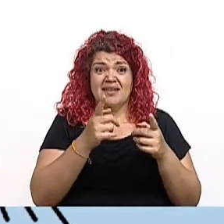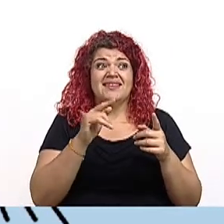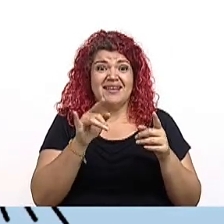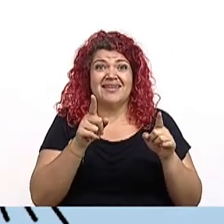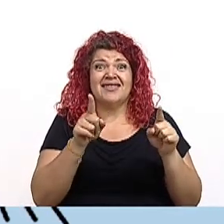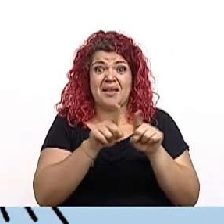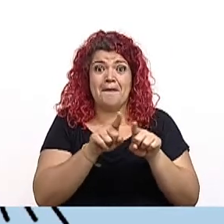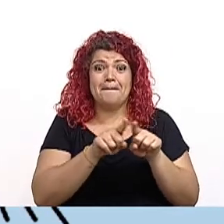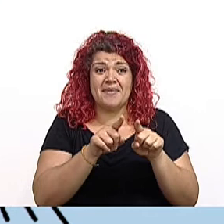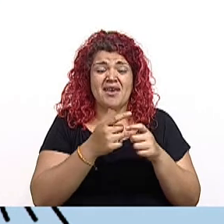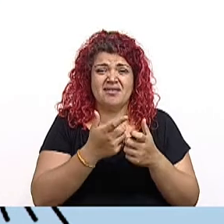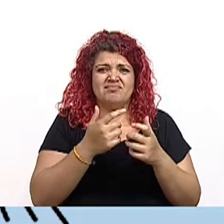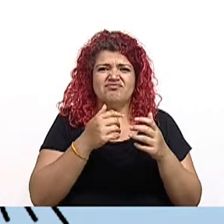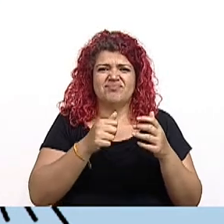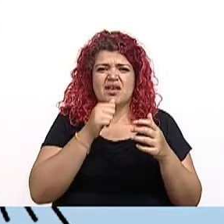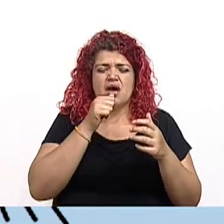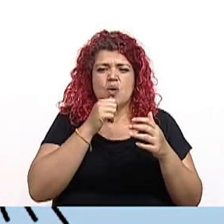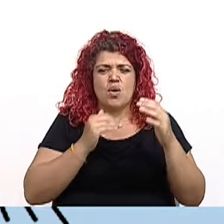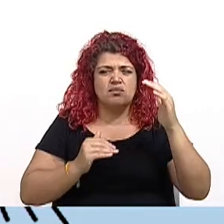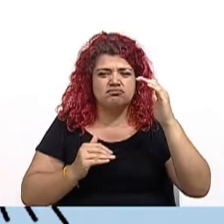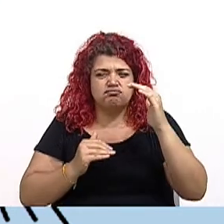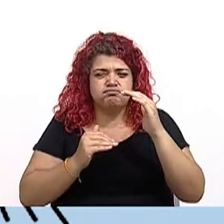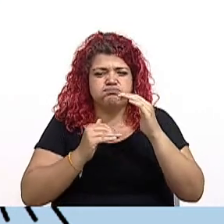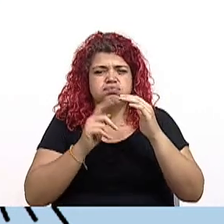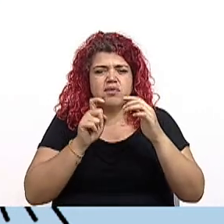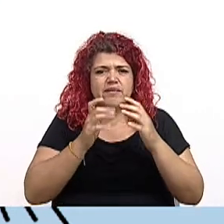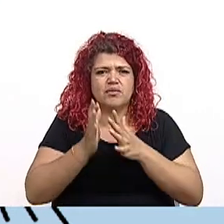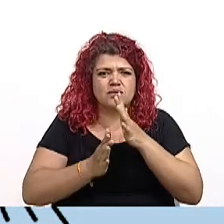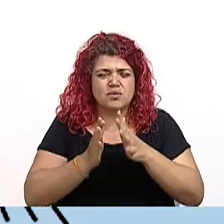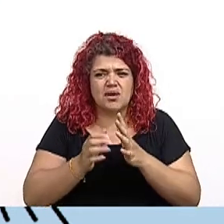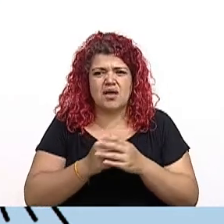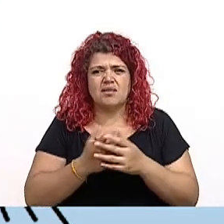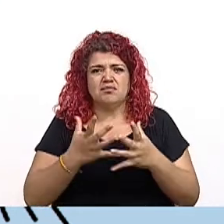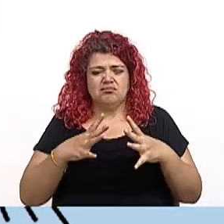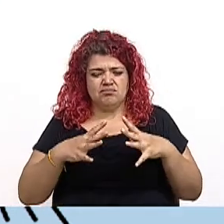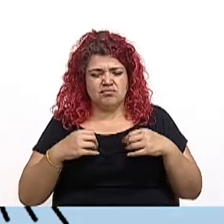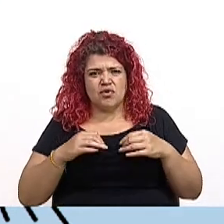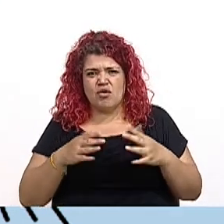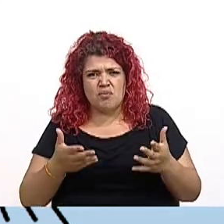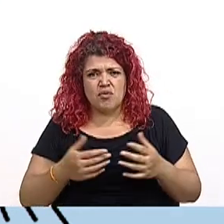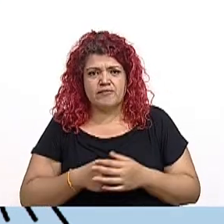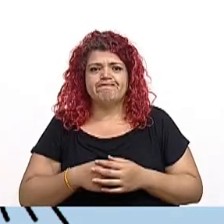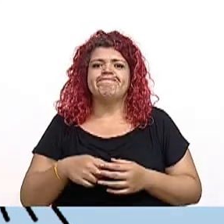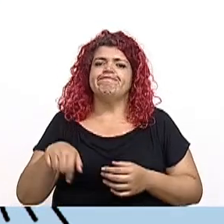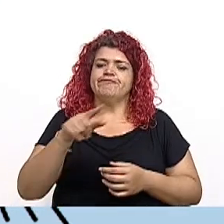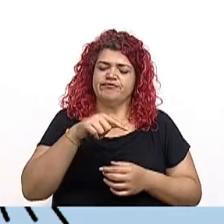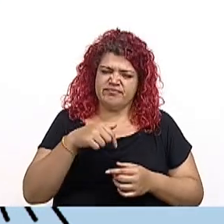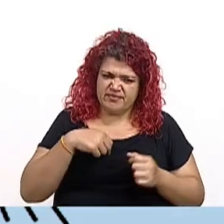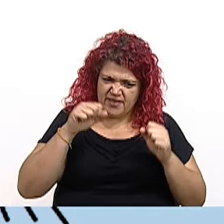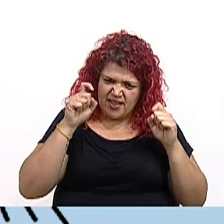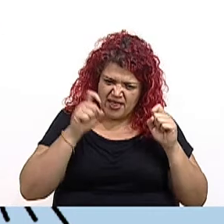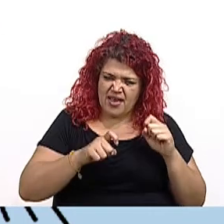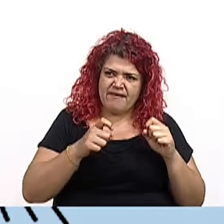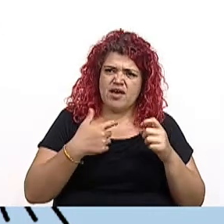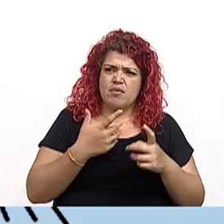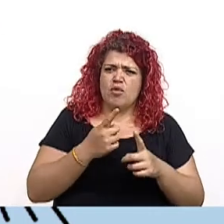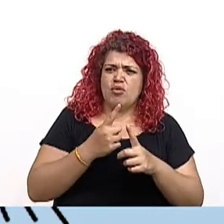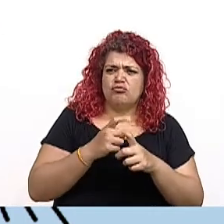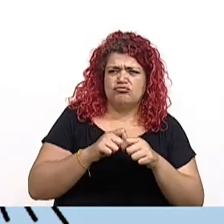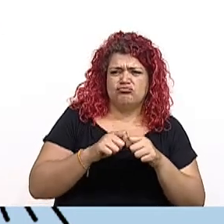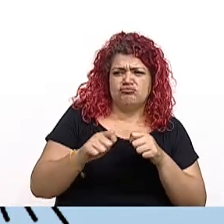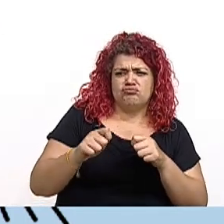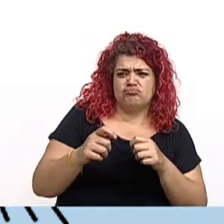hace falta mitigación y adaptación. ¿Cómo podemos lograr eso? Bueno, estableciendo medidas preventivas contra